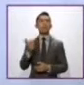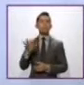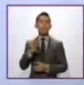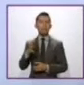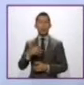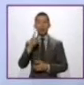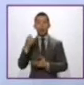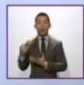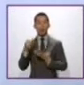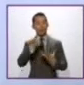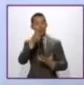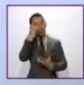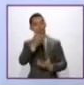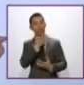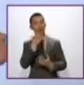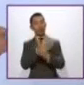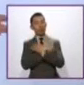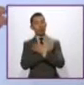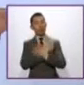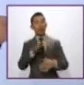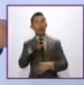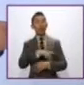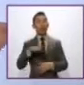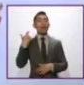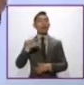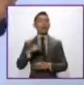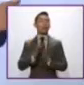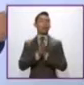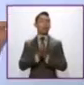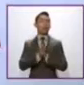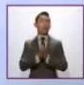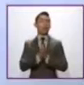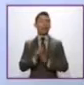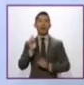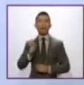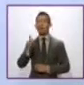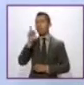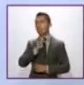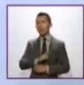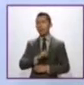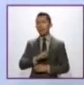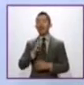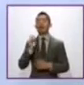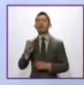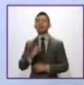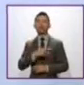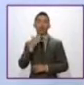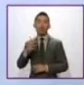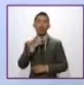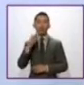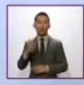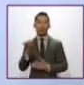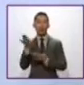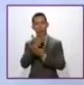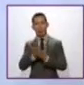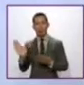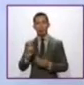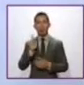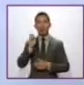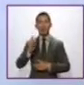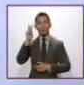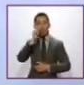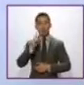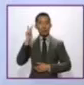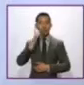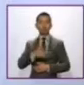de la educación pública en Querétaro. Por favor, eso es mentir y también eso es corrupción. Por otra parte, Mauricio, siento